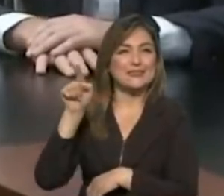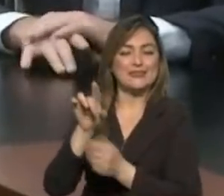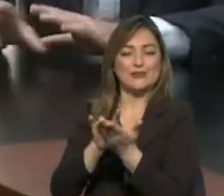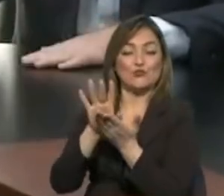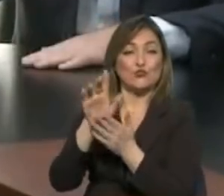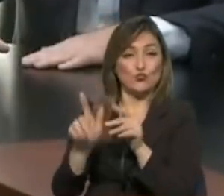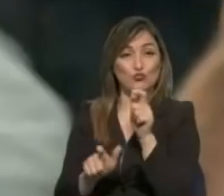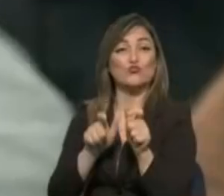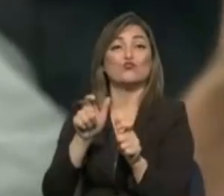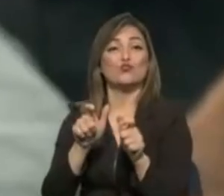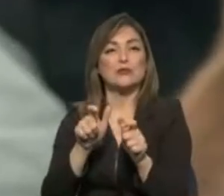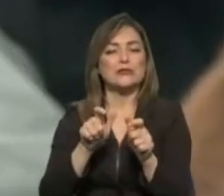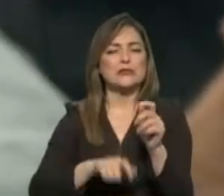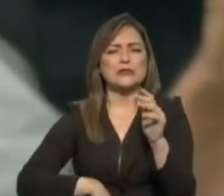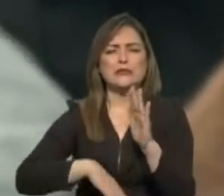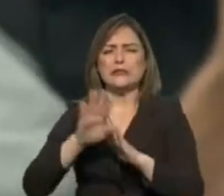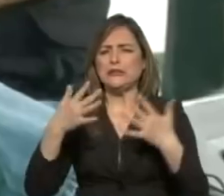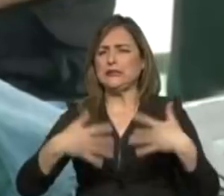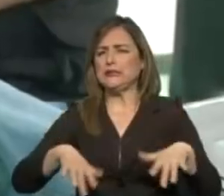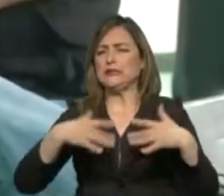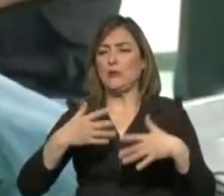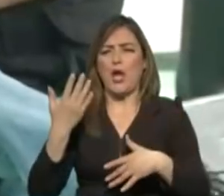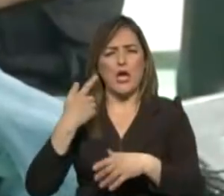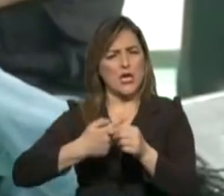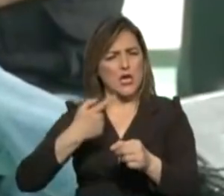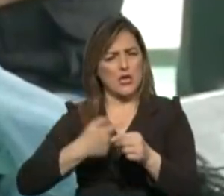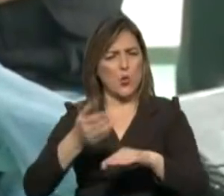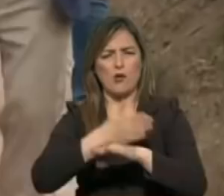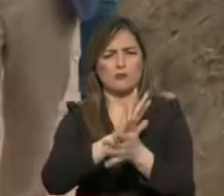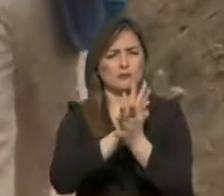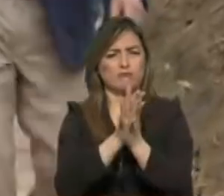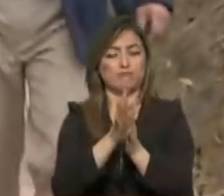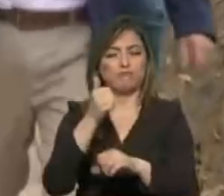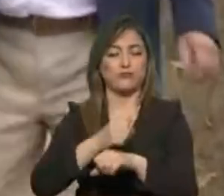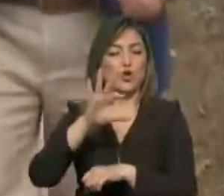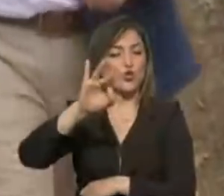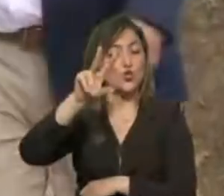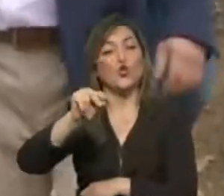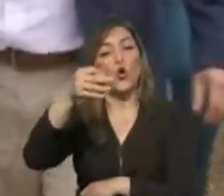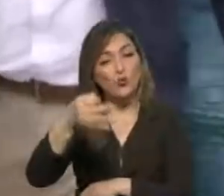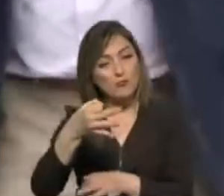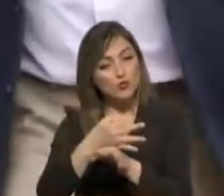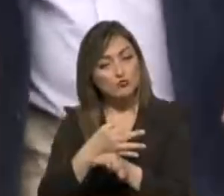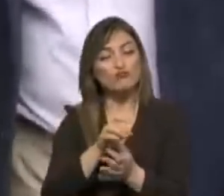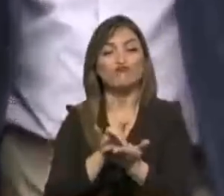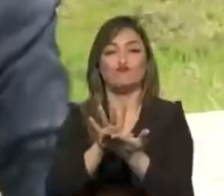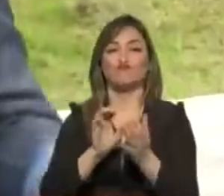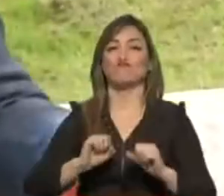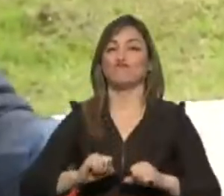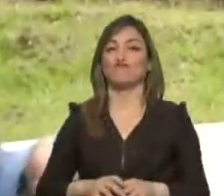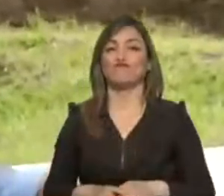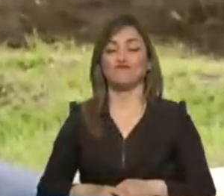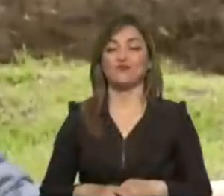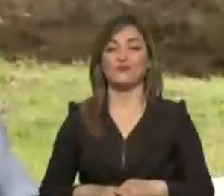la ciudadanía siembra un precedente para prescindir de autoridades que no cumplan con sus funciones. Helen